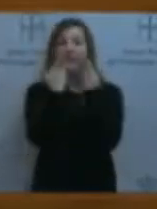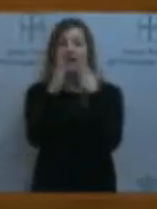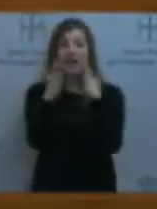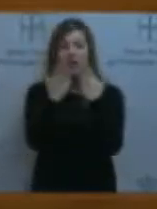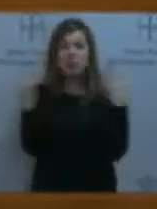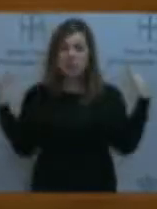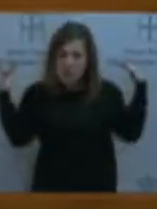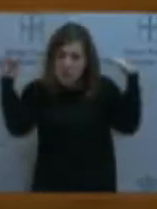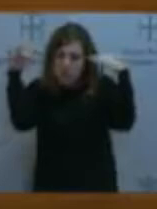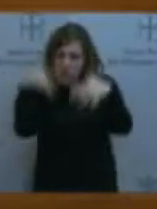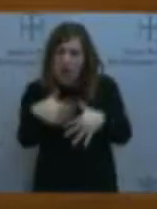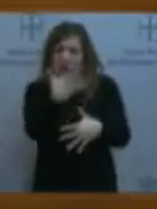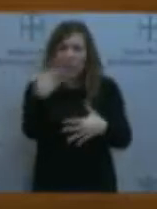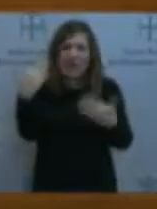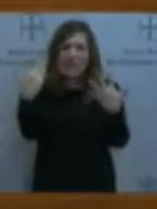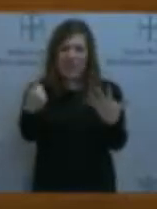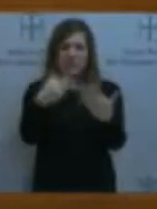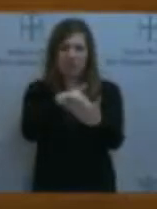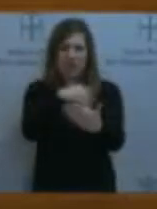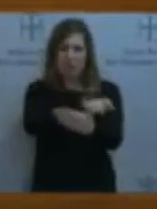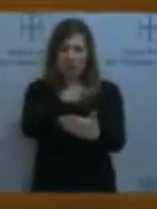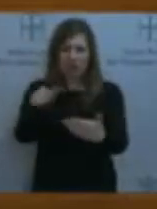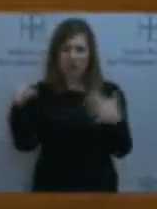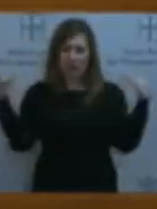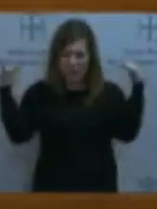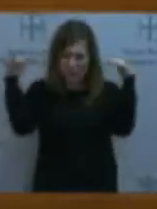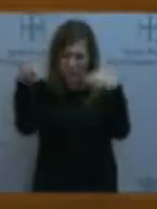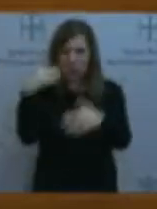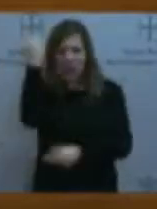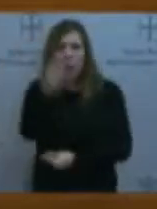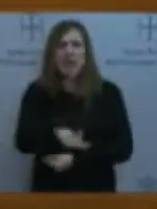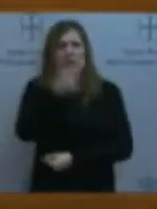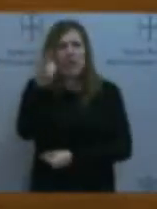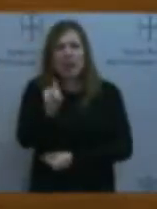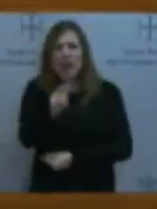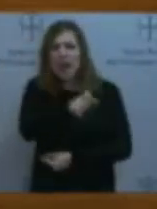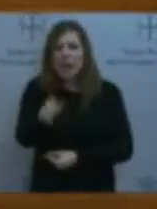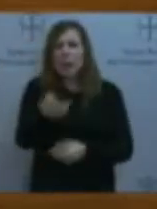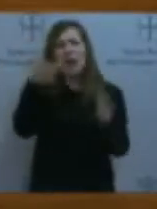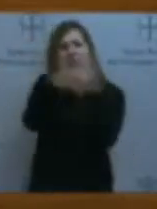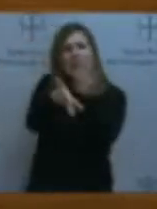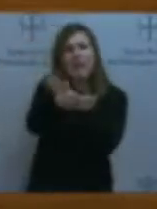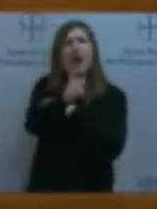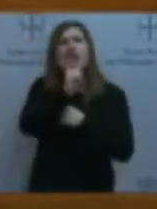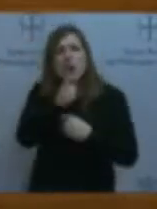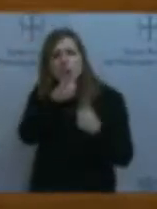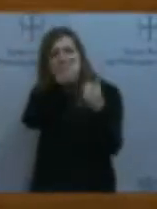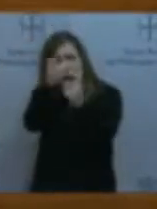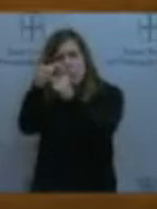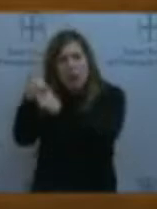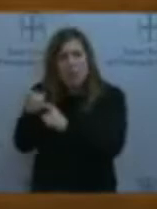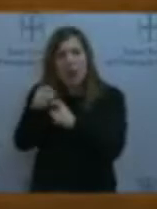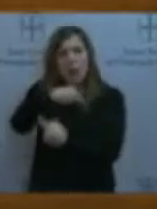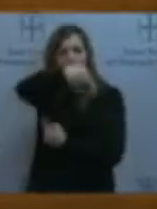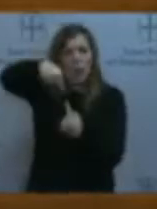más de 56.000 personas diciendo que les interesaba. Comenzaron siendo imágenes de gente que hacía y explicaba cómo le iba a disparar el huracán. No fueron